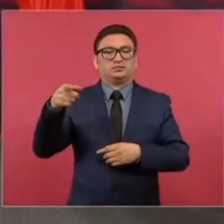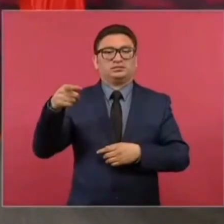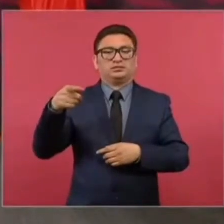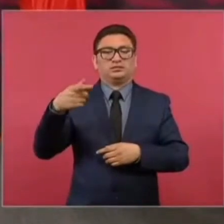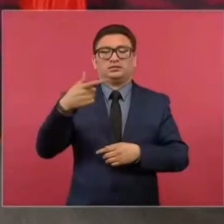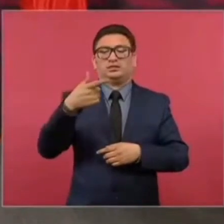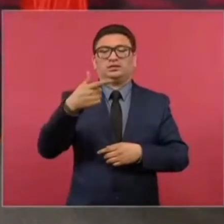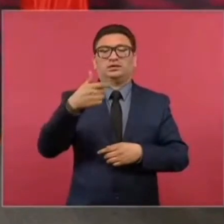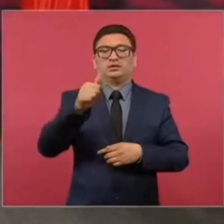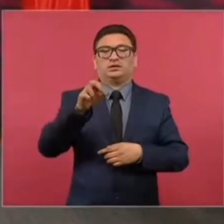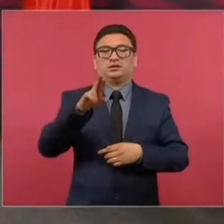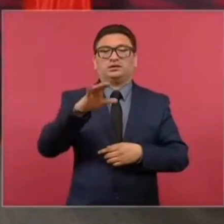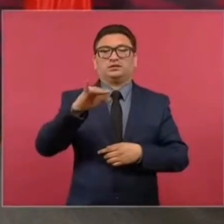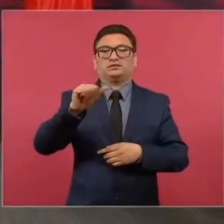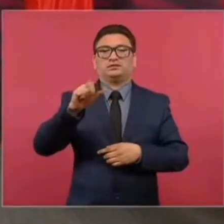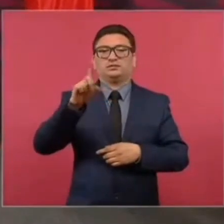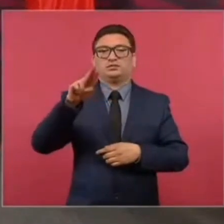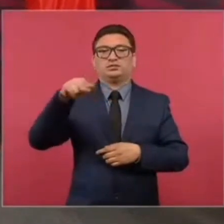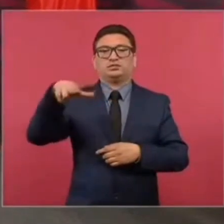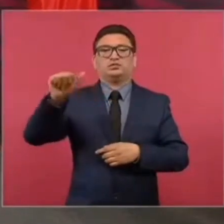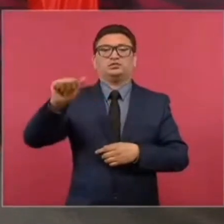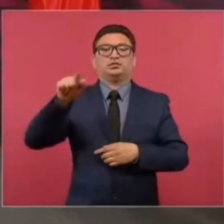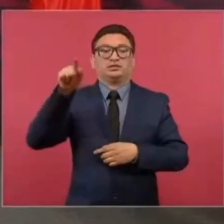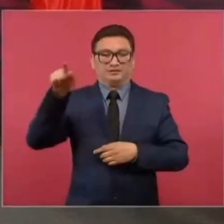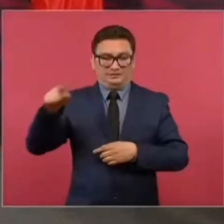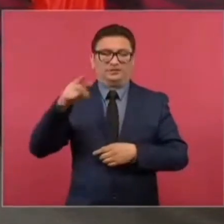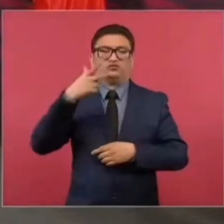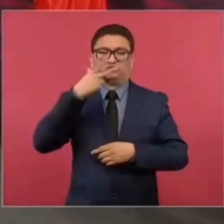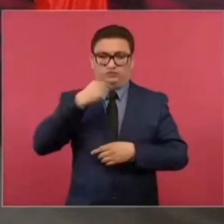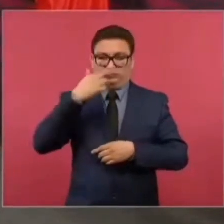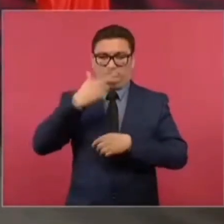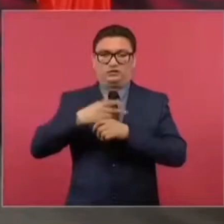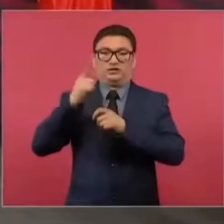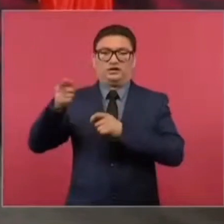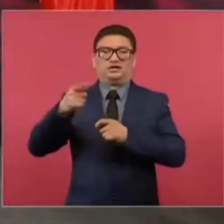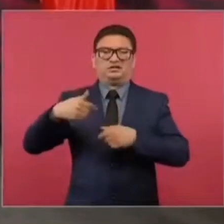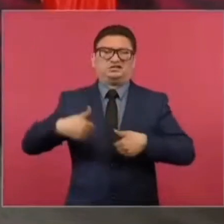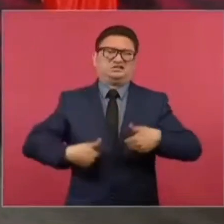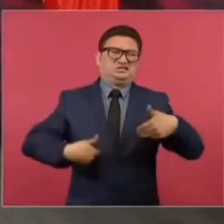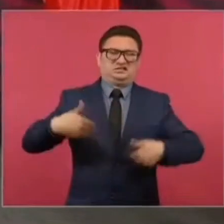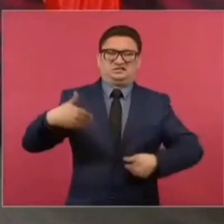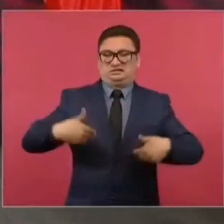García Luna, que están molestos,